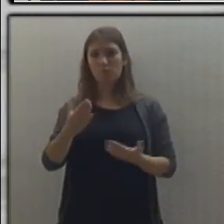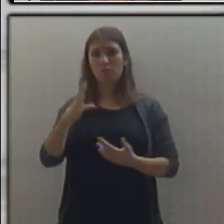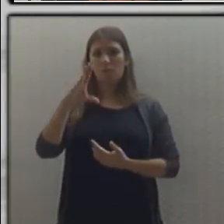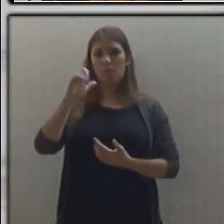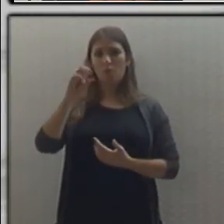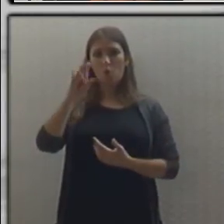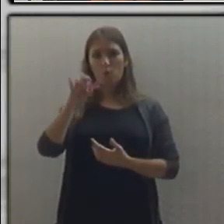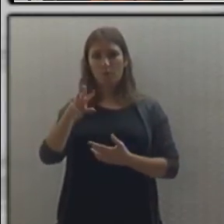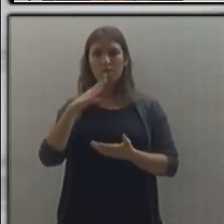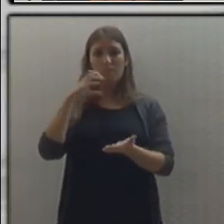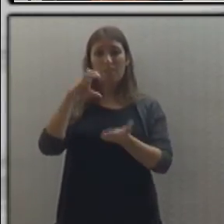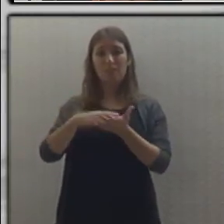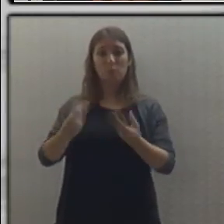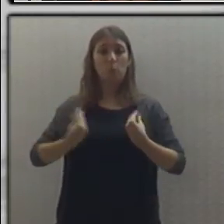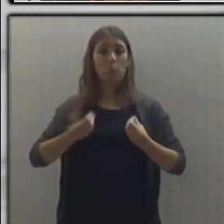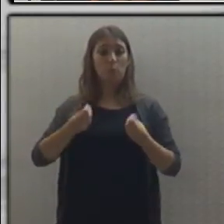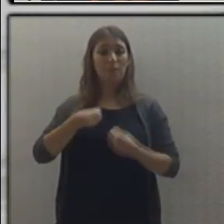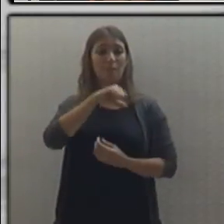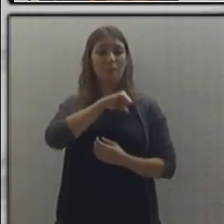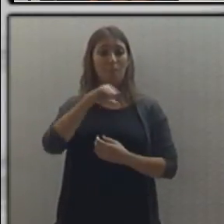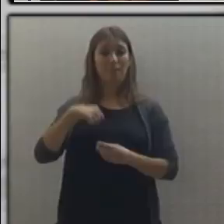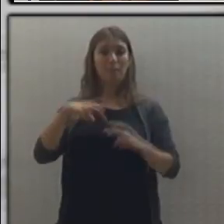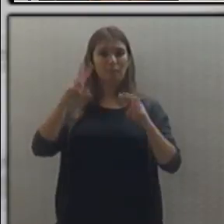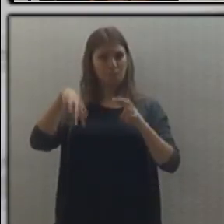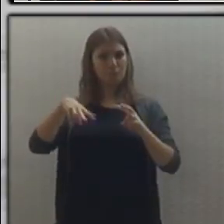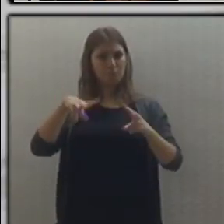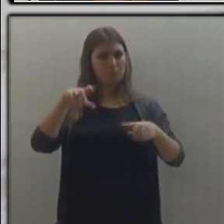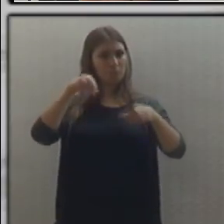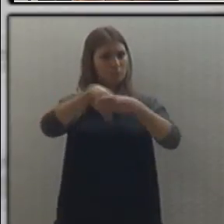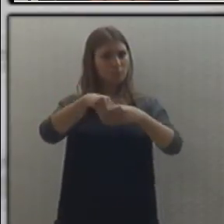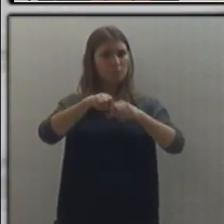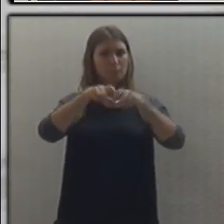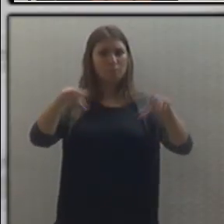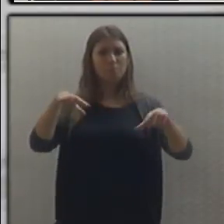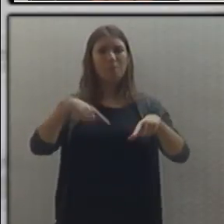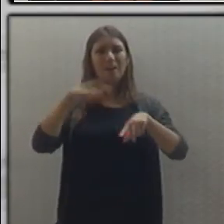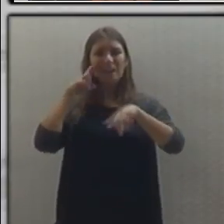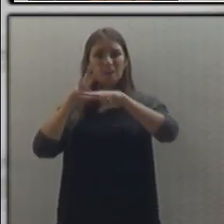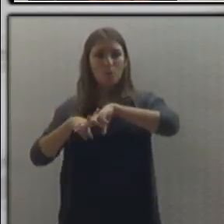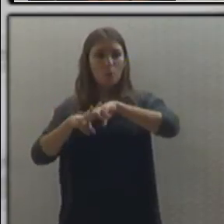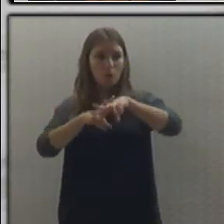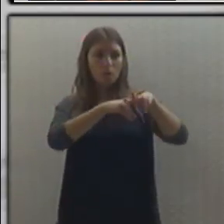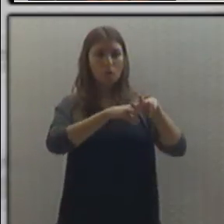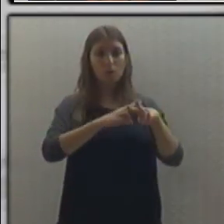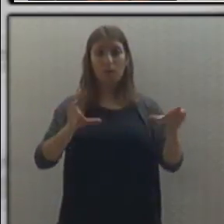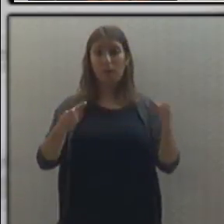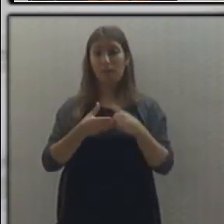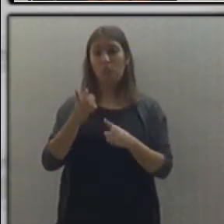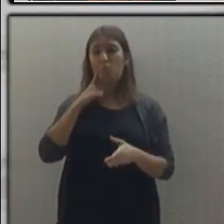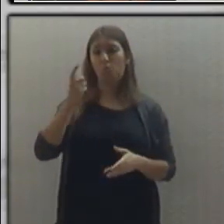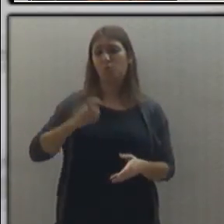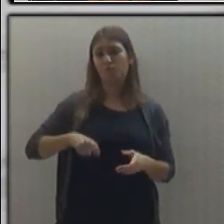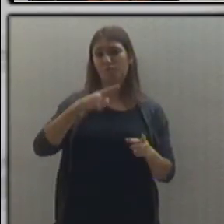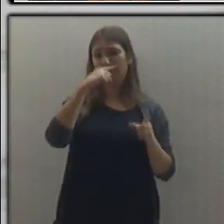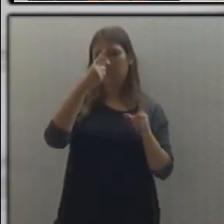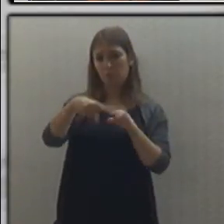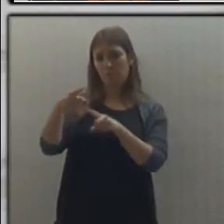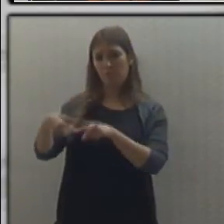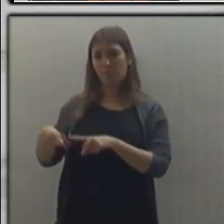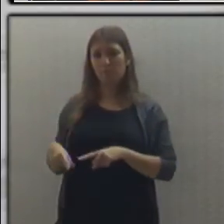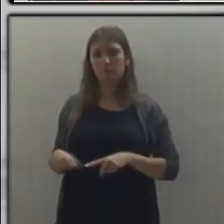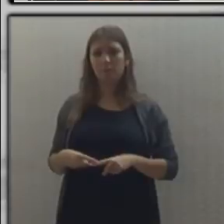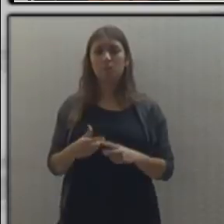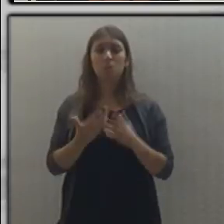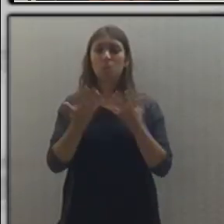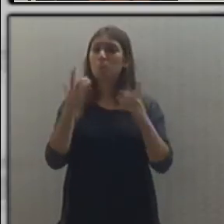CVI, el Centro de Vida Independiente, que es un espacio real para hacer valoraciones, con un equipo multidisciplinario,